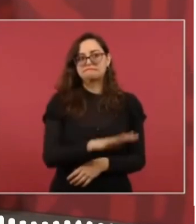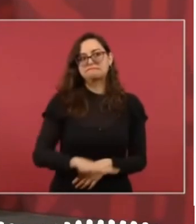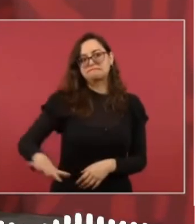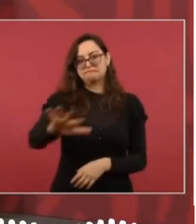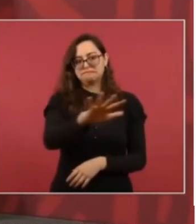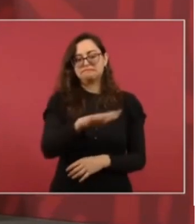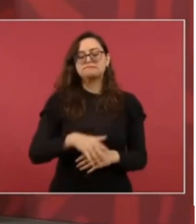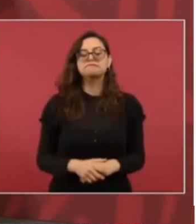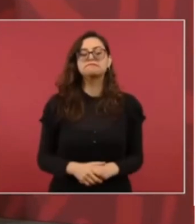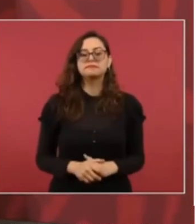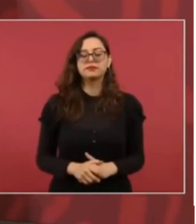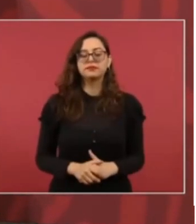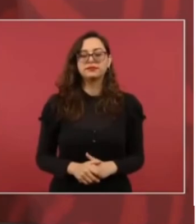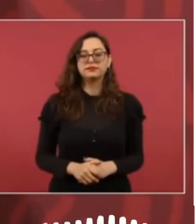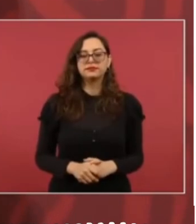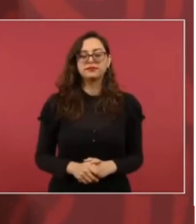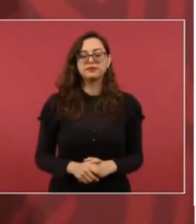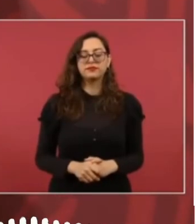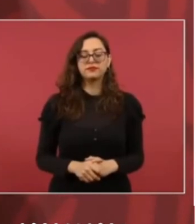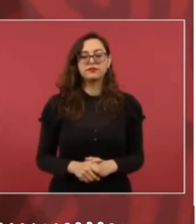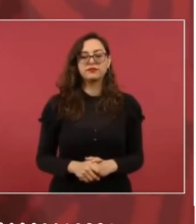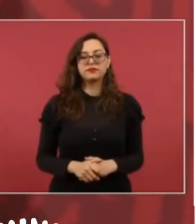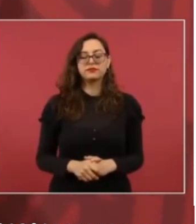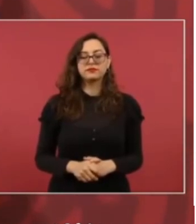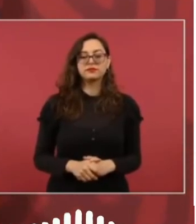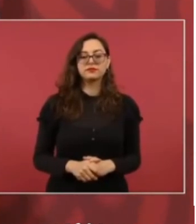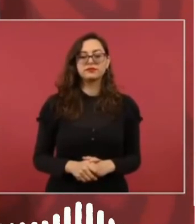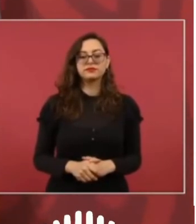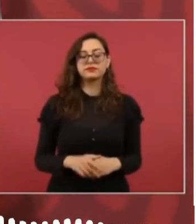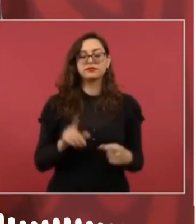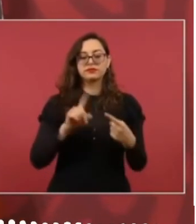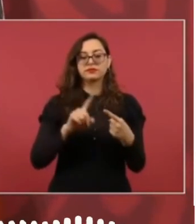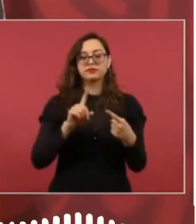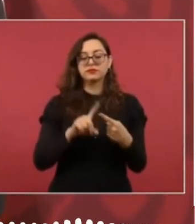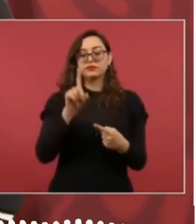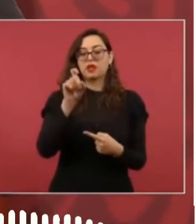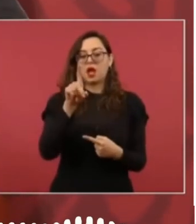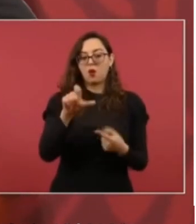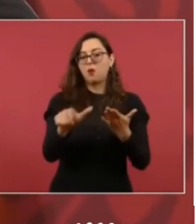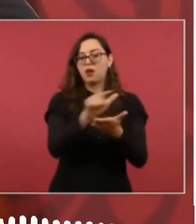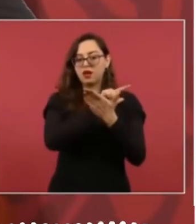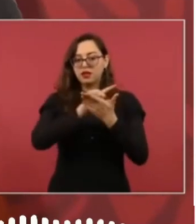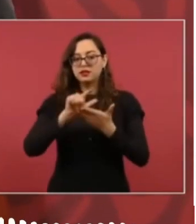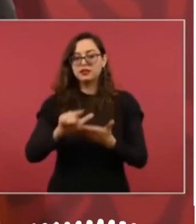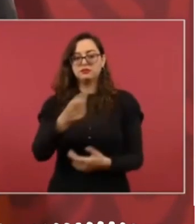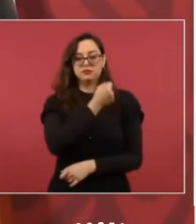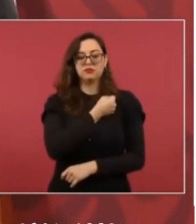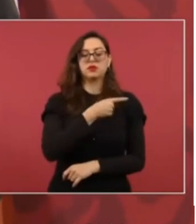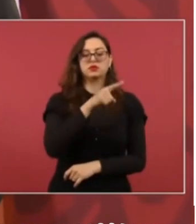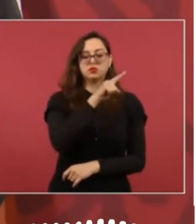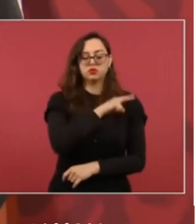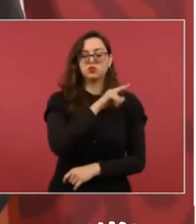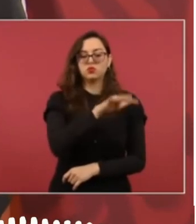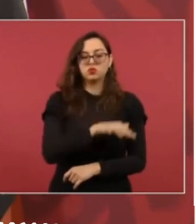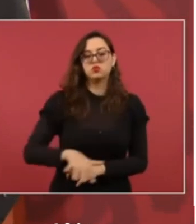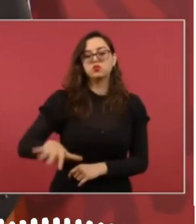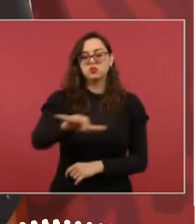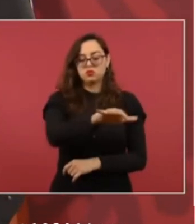el 21 de diciembre en el Congreso. Entonces, eso es lo que la gente de Coahuila quiere oír. O sea, más allá de que si tú representas